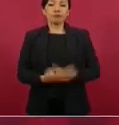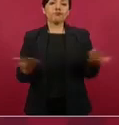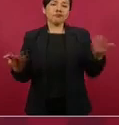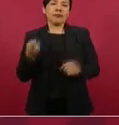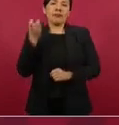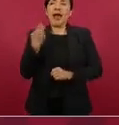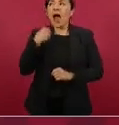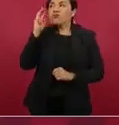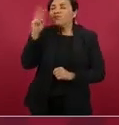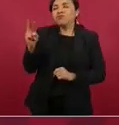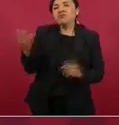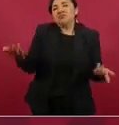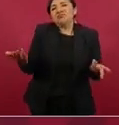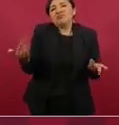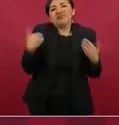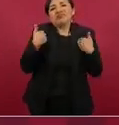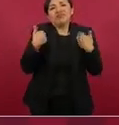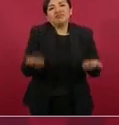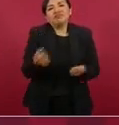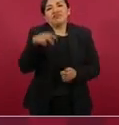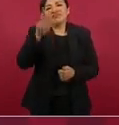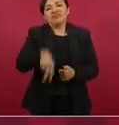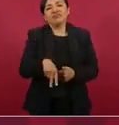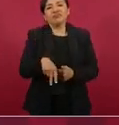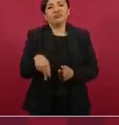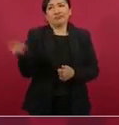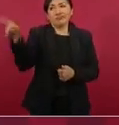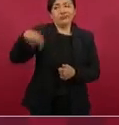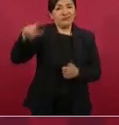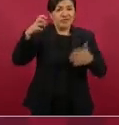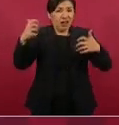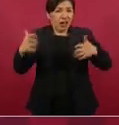lógico que estén enojados.